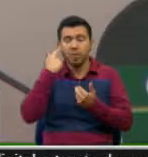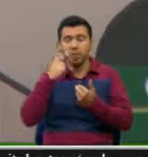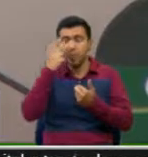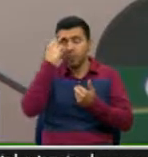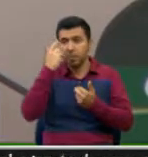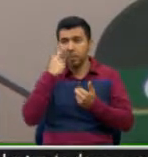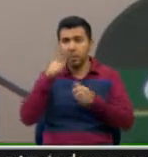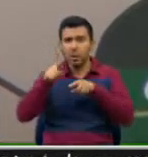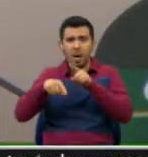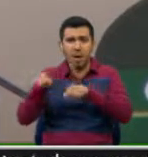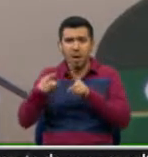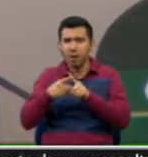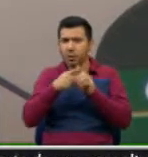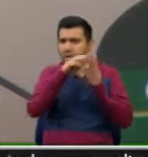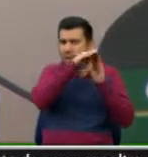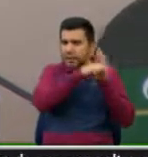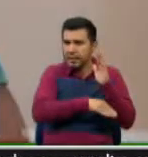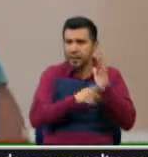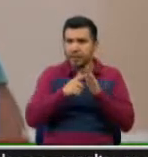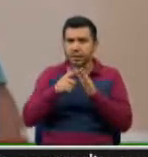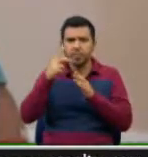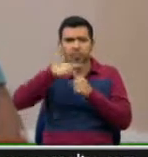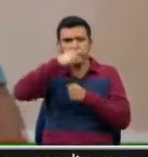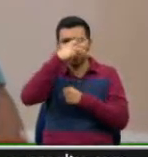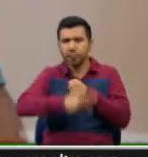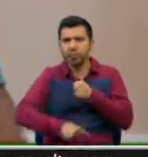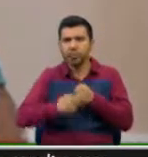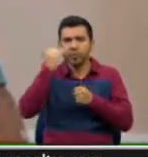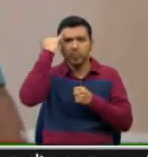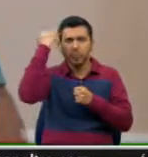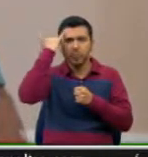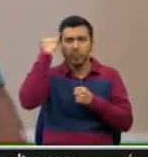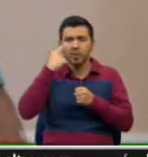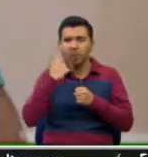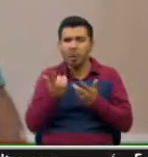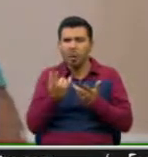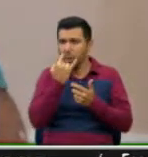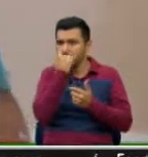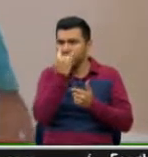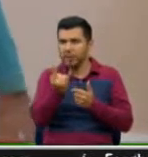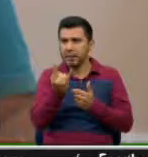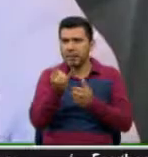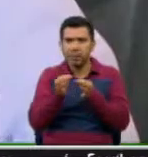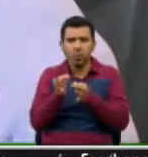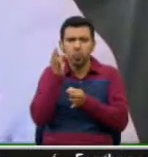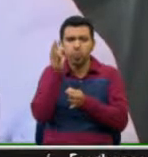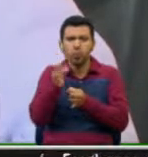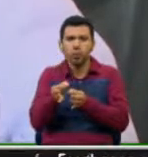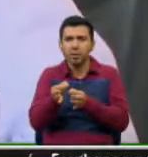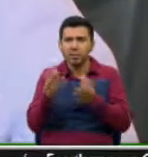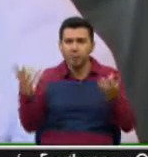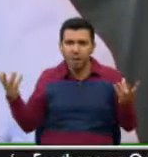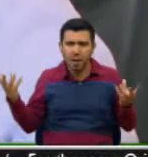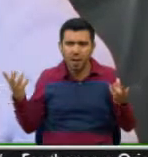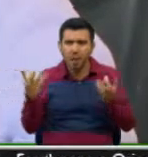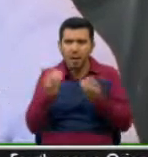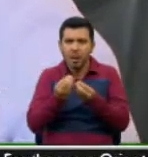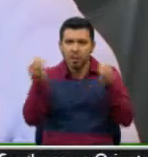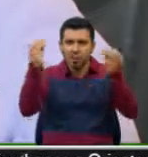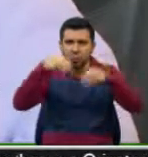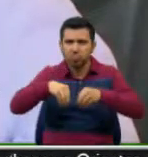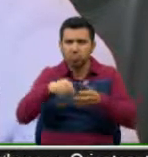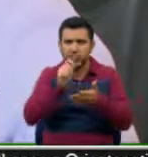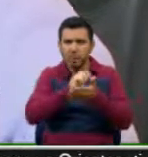algunos parámetros, proyectos, iniciativas del interés municipal no están aún inscritos o plasmados